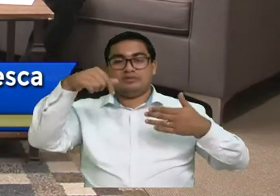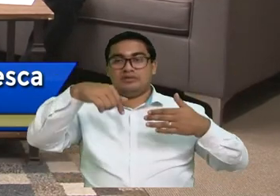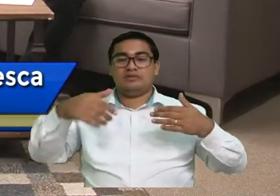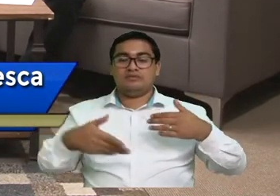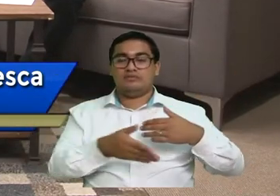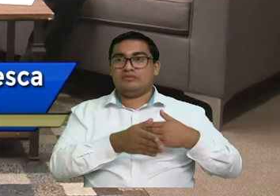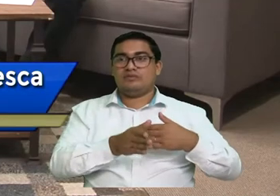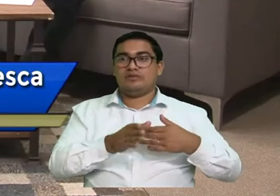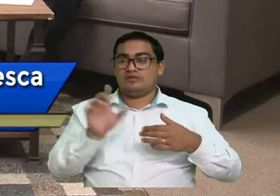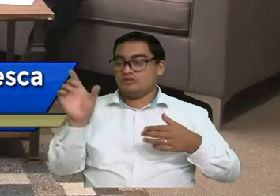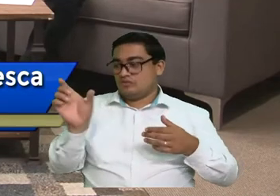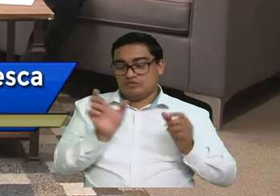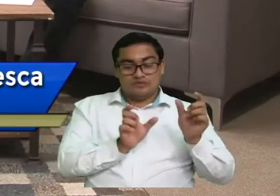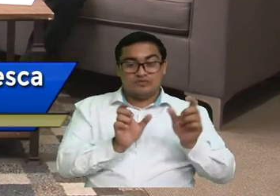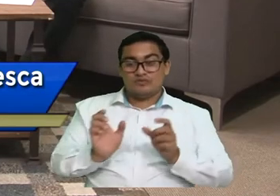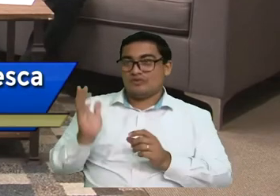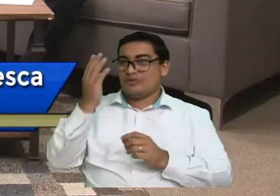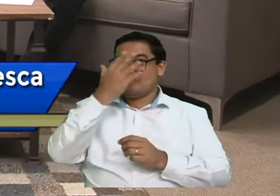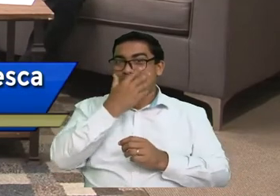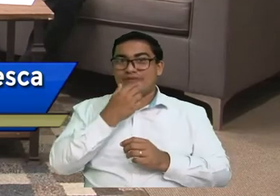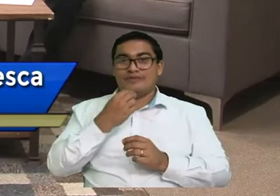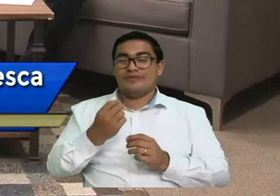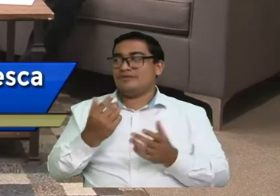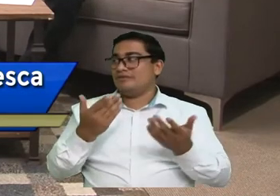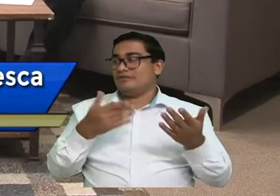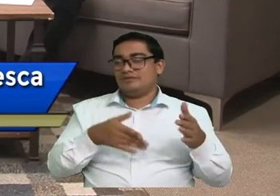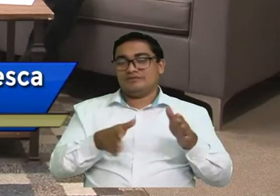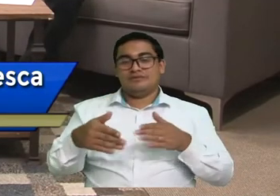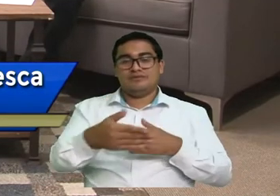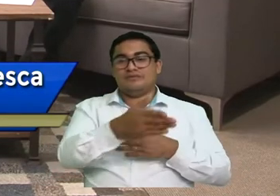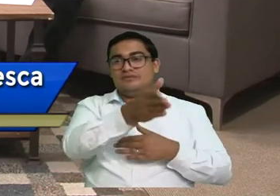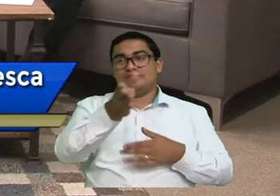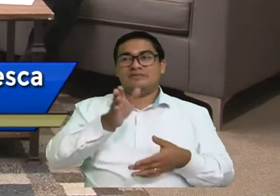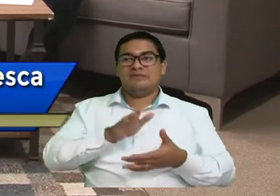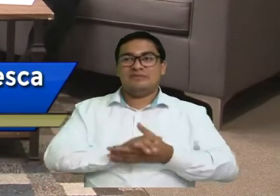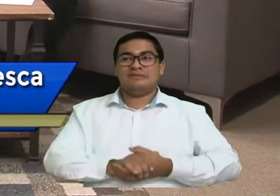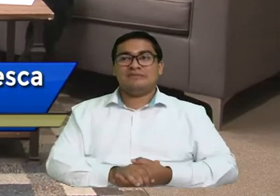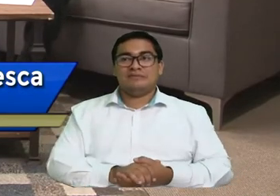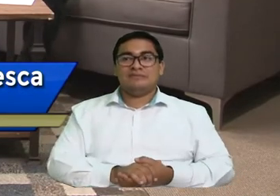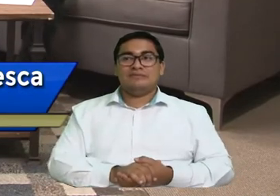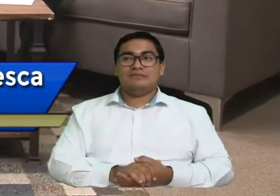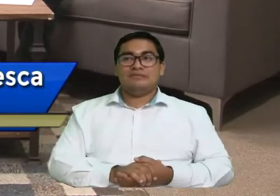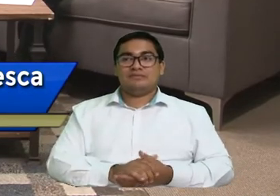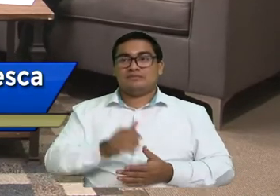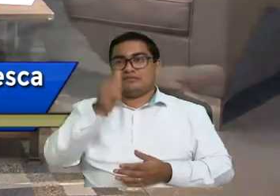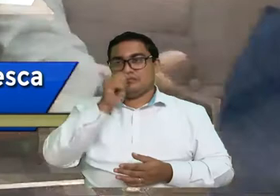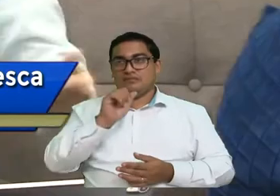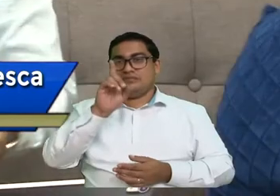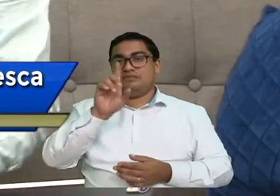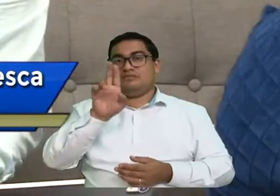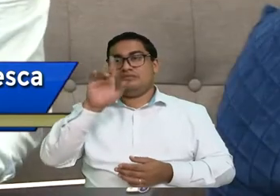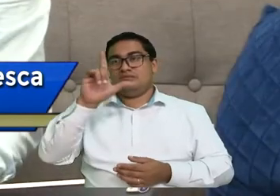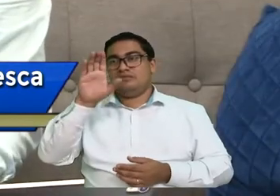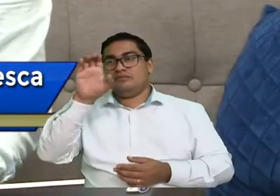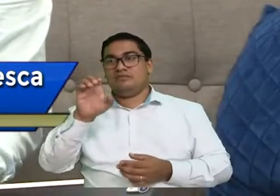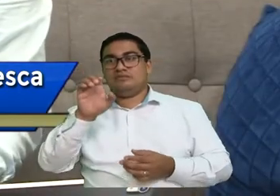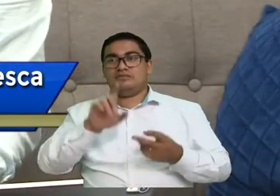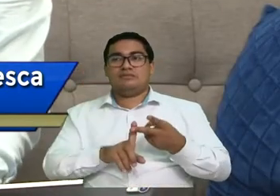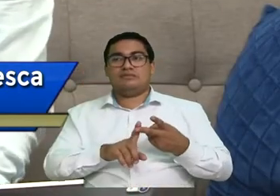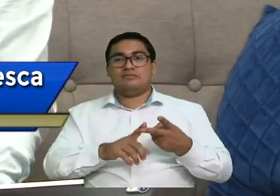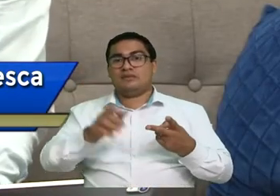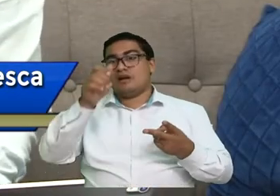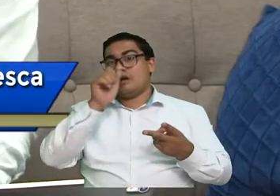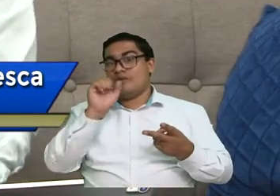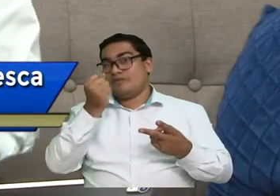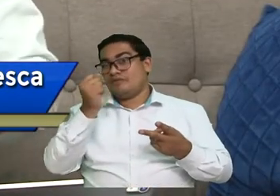cultivan esos pececitos que metes en las peceras. ¿Ya? Hay peces de agua dulce y hay peces de